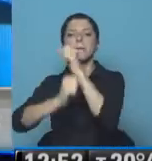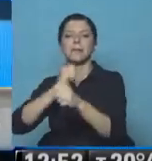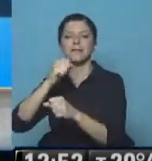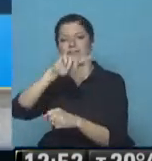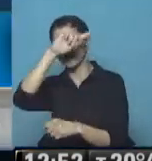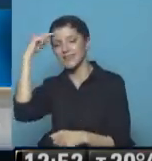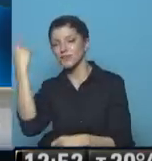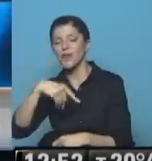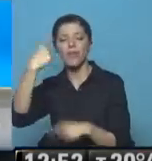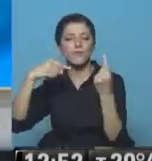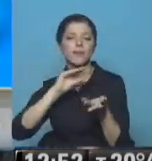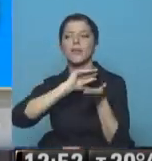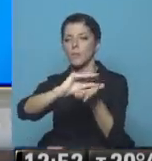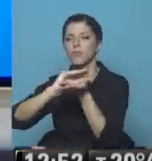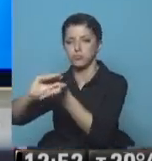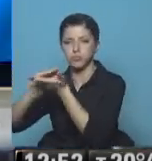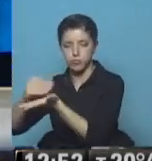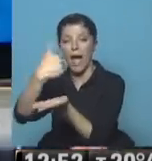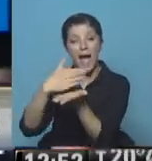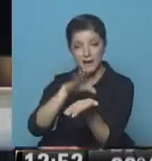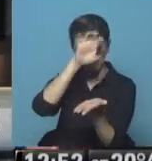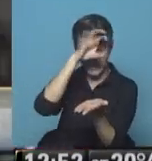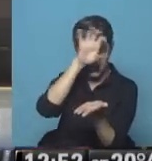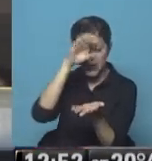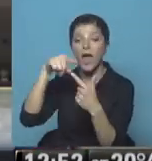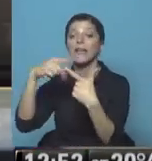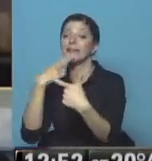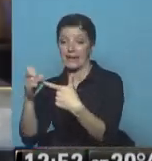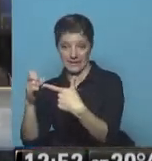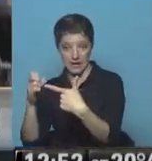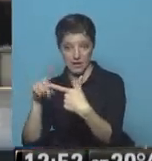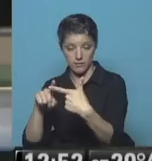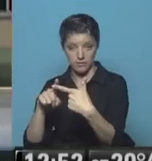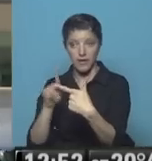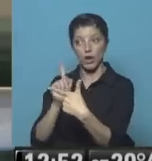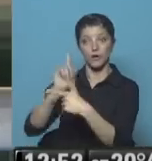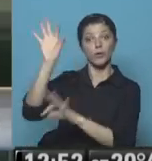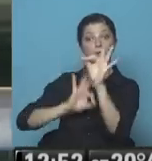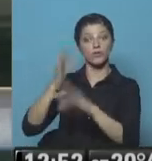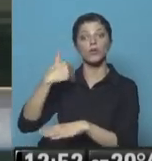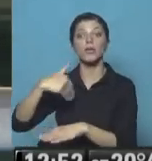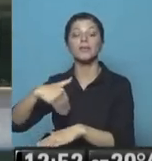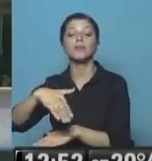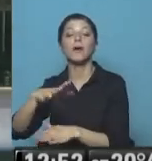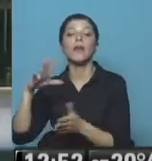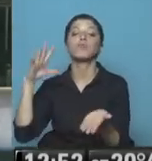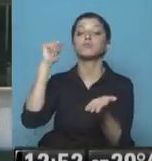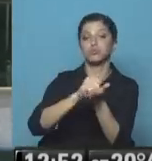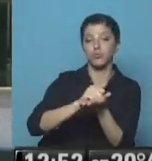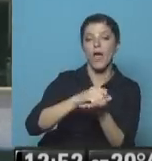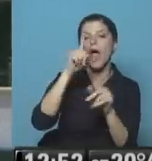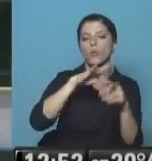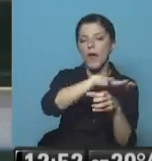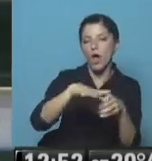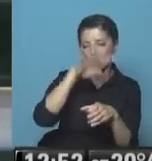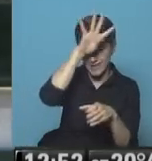multinacionales, sobre todo en el área de minería y energía, que evidentemente con esos proyectos iban a invadir o afectar a comunidades